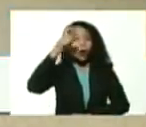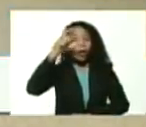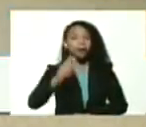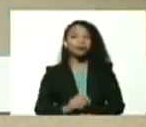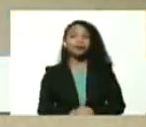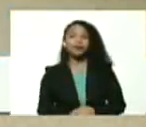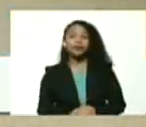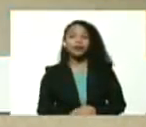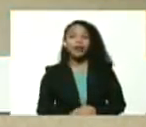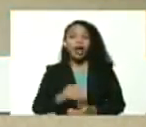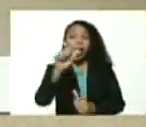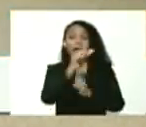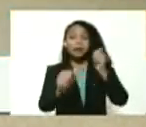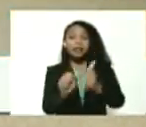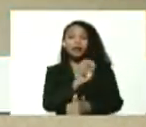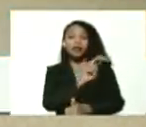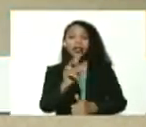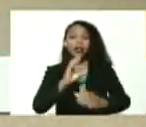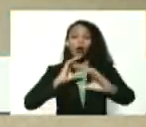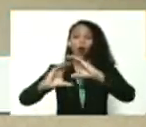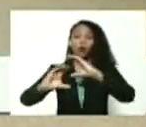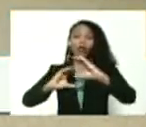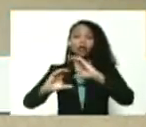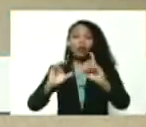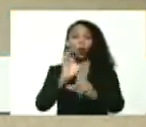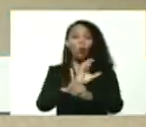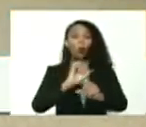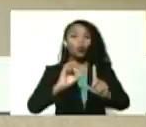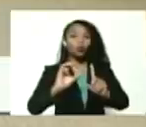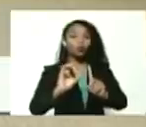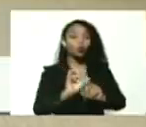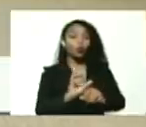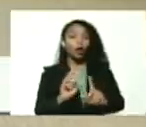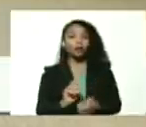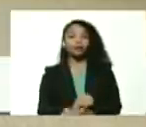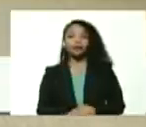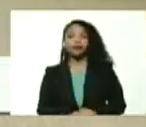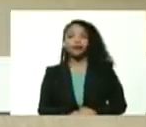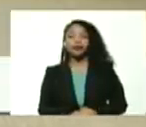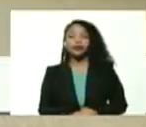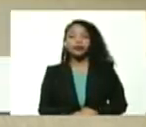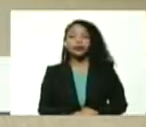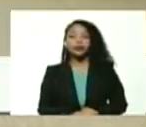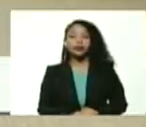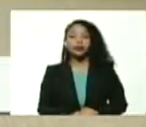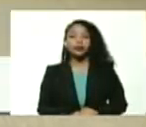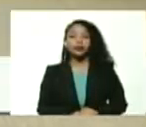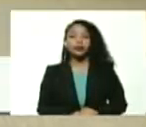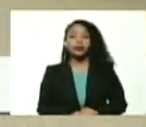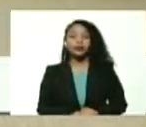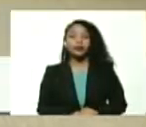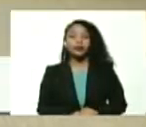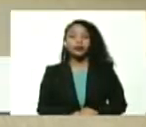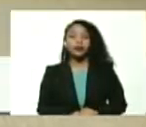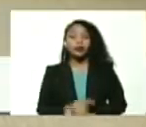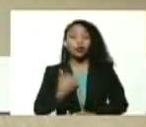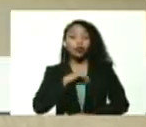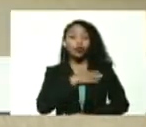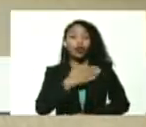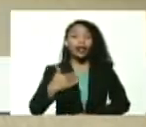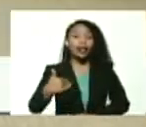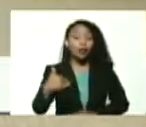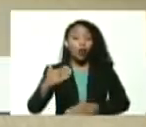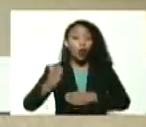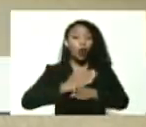el vicepresidente de Comunicación, Cultura y Turismo, el profesor Freddy Ñáñez. Hemos querido